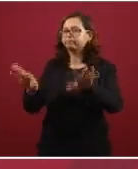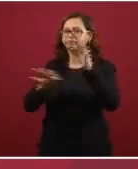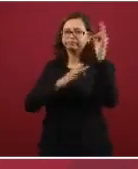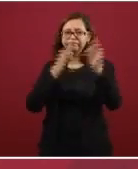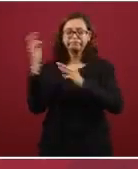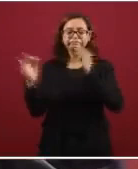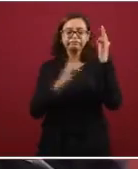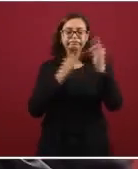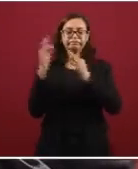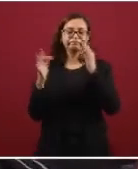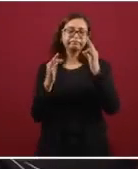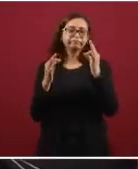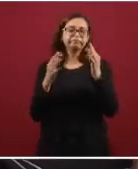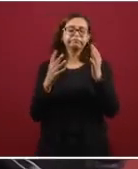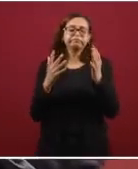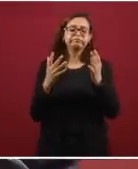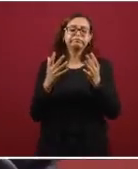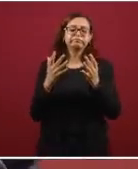de